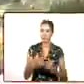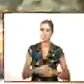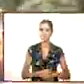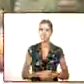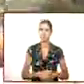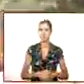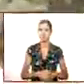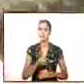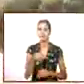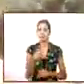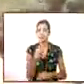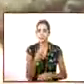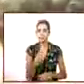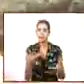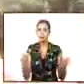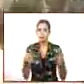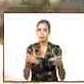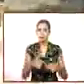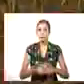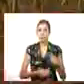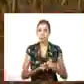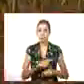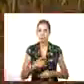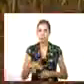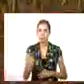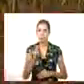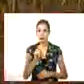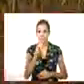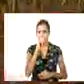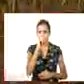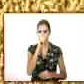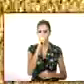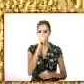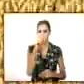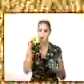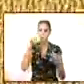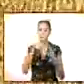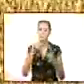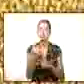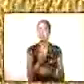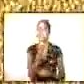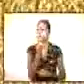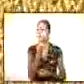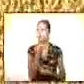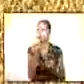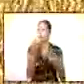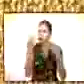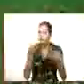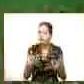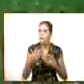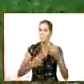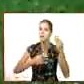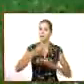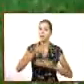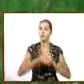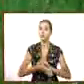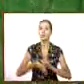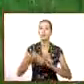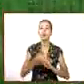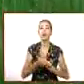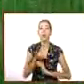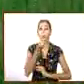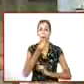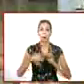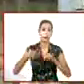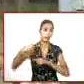ámbito. Informó sobre las reuniones que se efectuarán en los próximos meses, las cuales tienen como objetivo principal concretar los proyectos de alimentación para las próximas